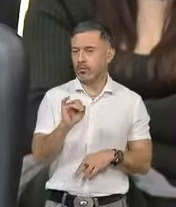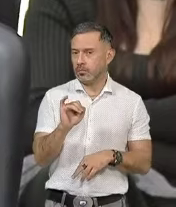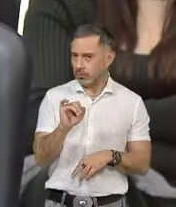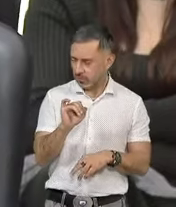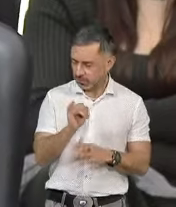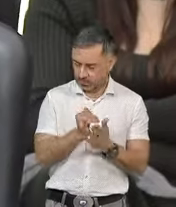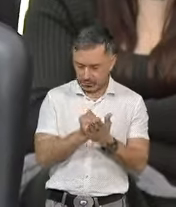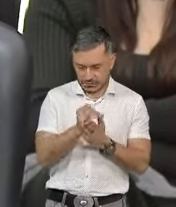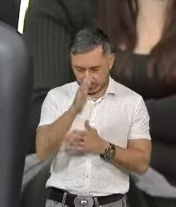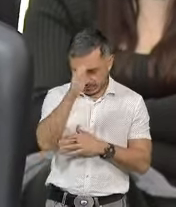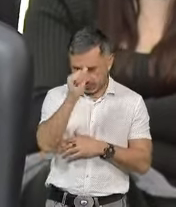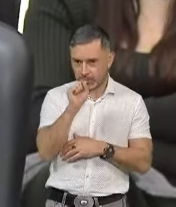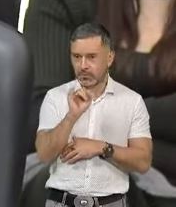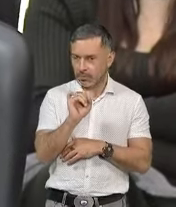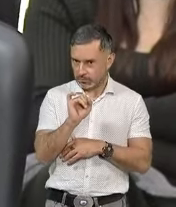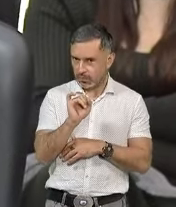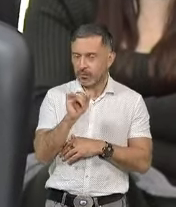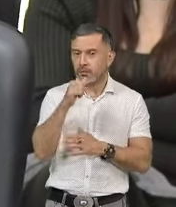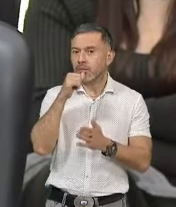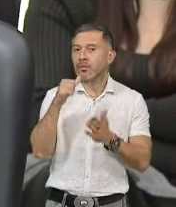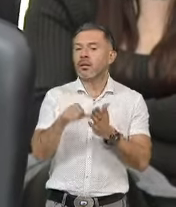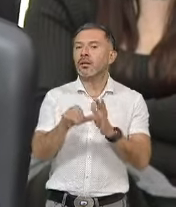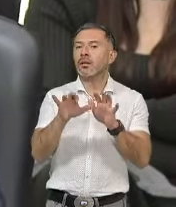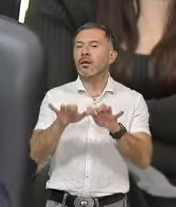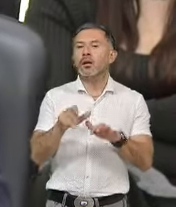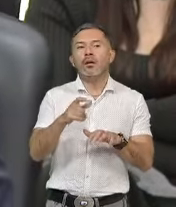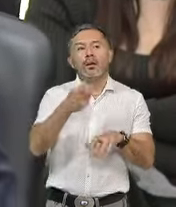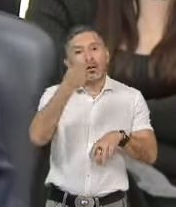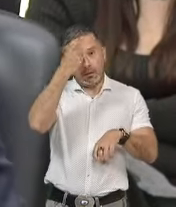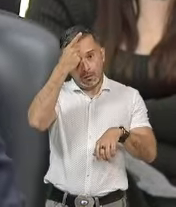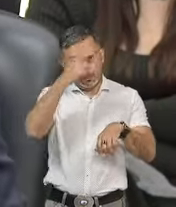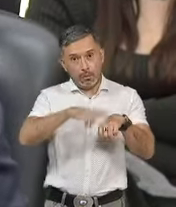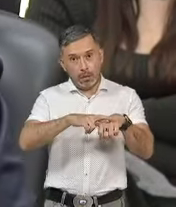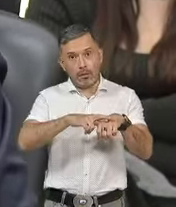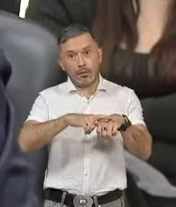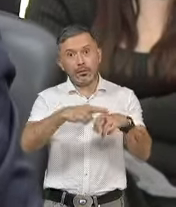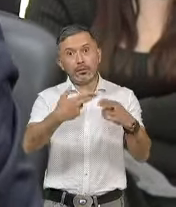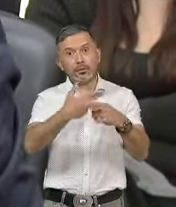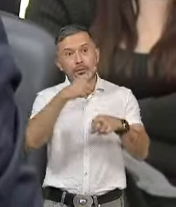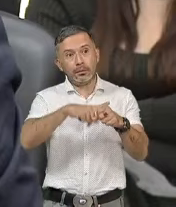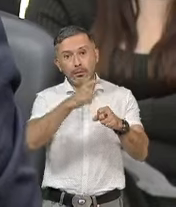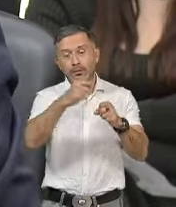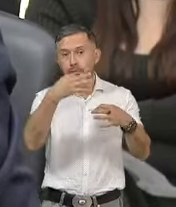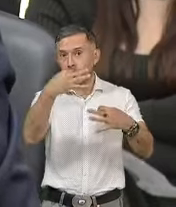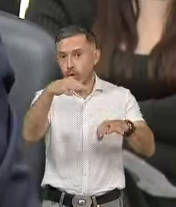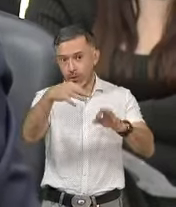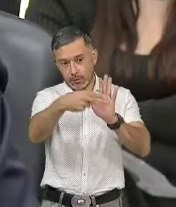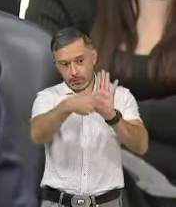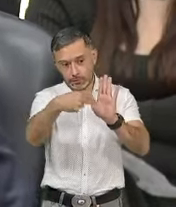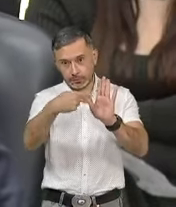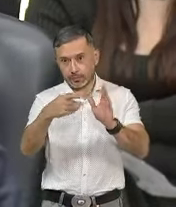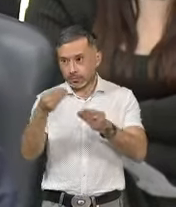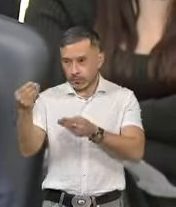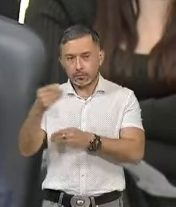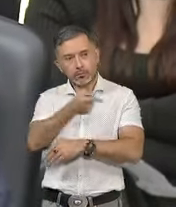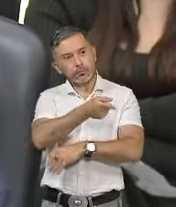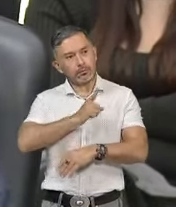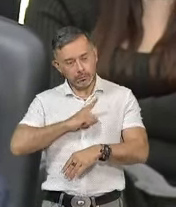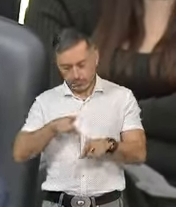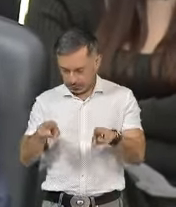ratificamos la solicitud de nuestras dirigencias nacionales para que